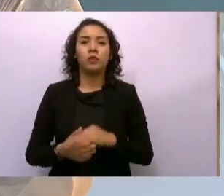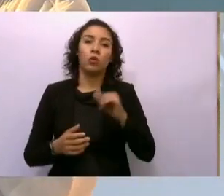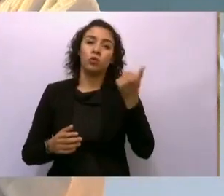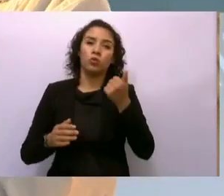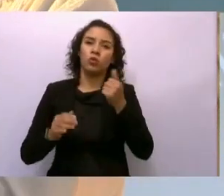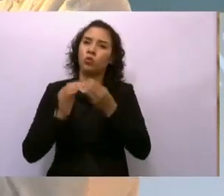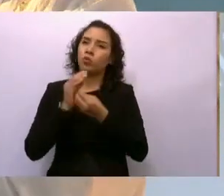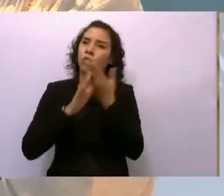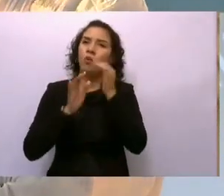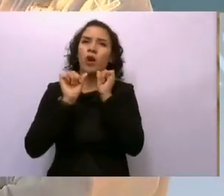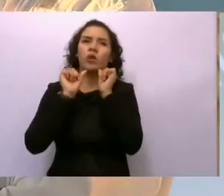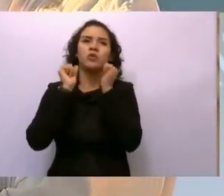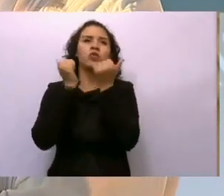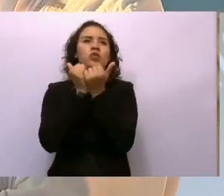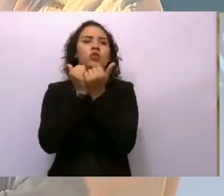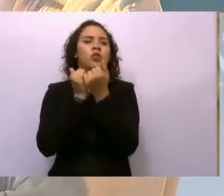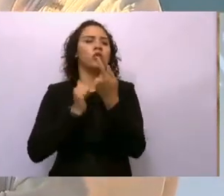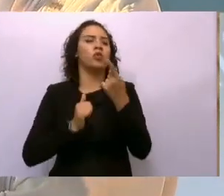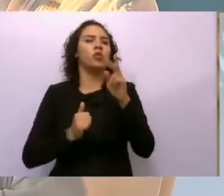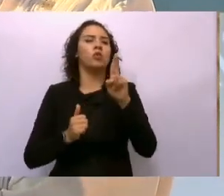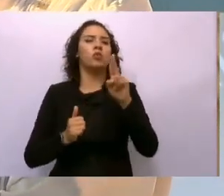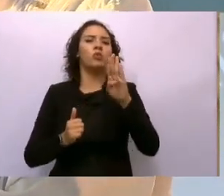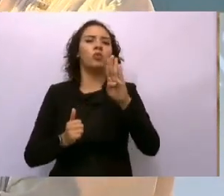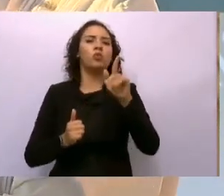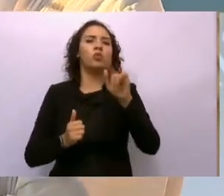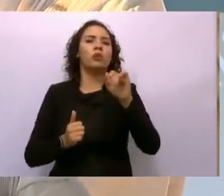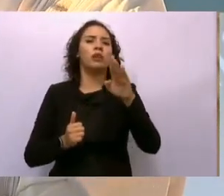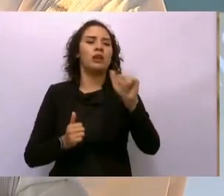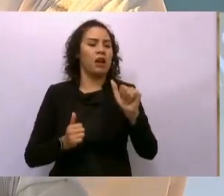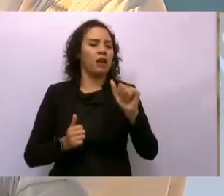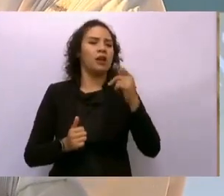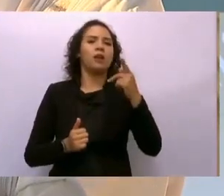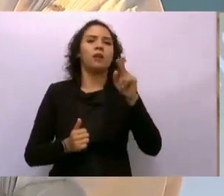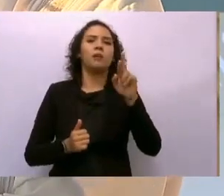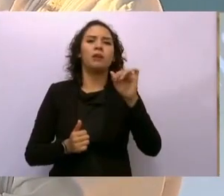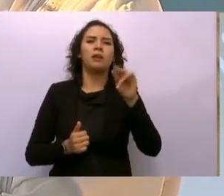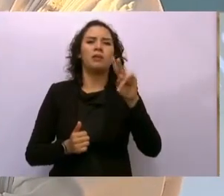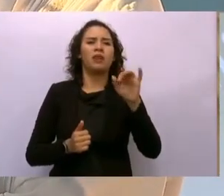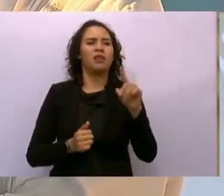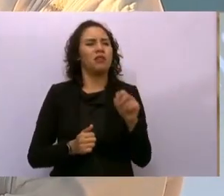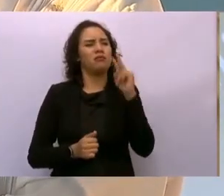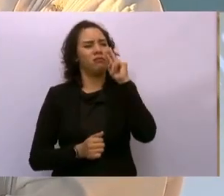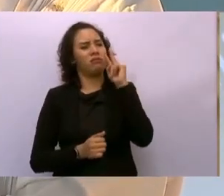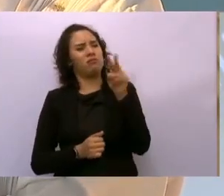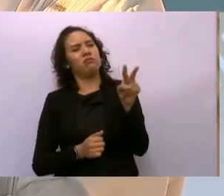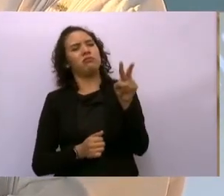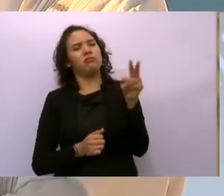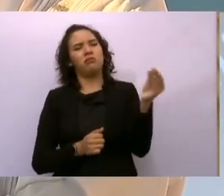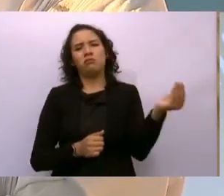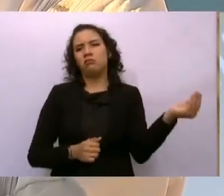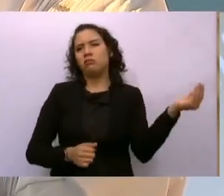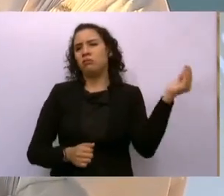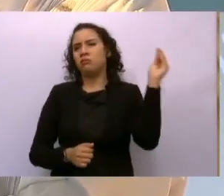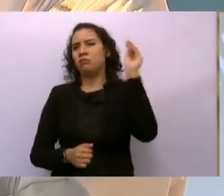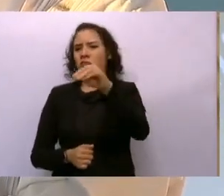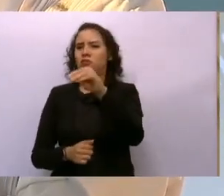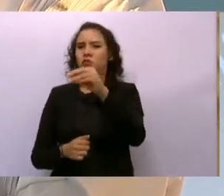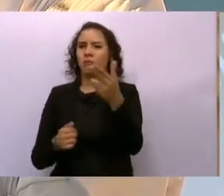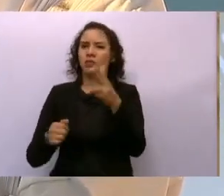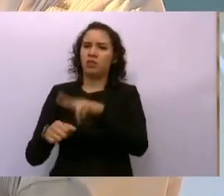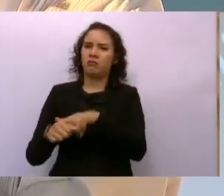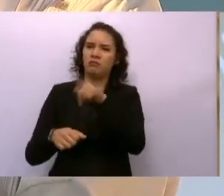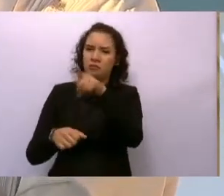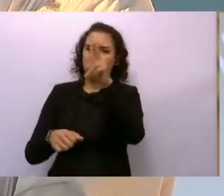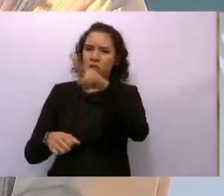Asociación Pública-Privada, en Zumpango, Estado de México, un hospital,